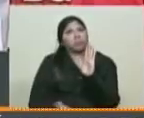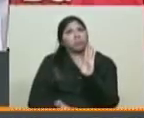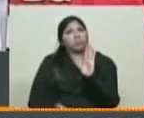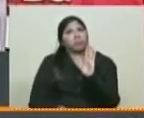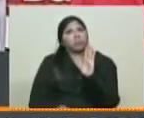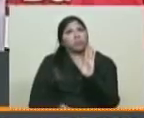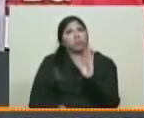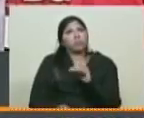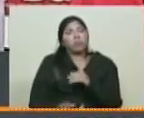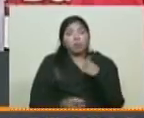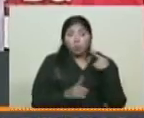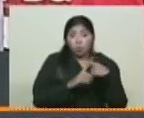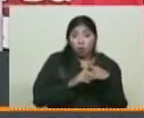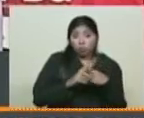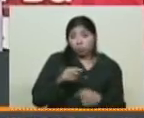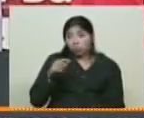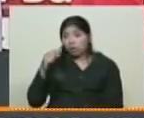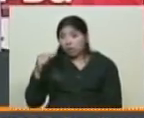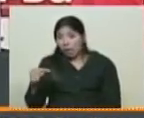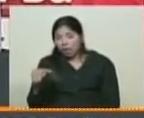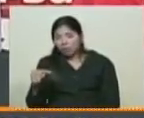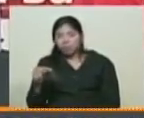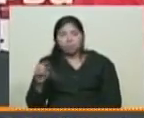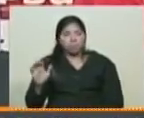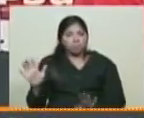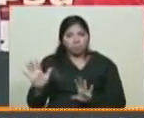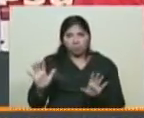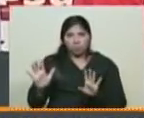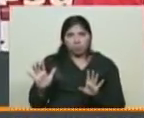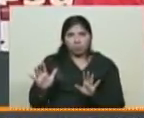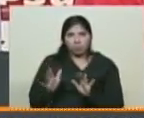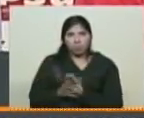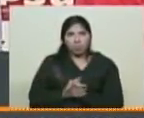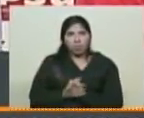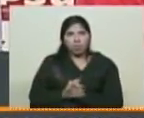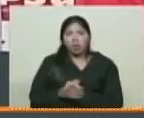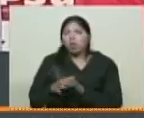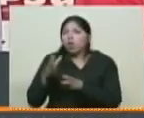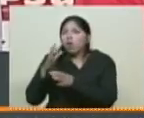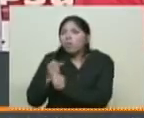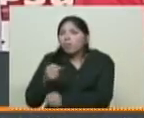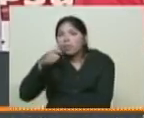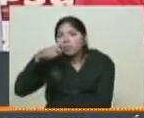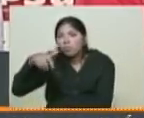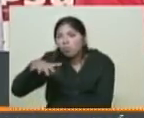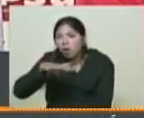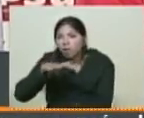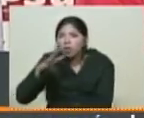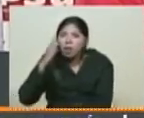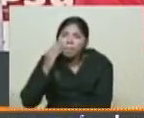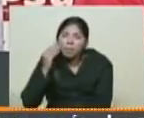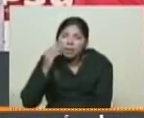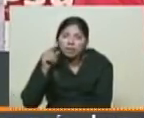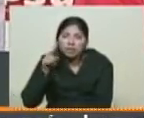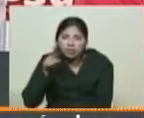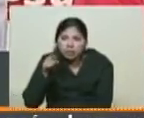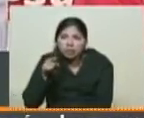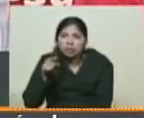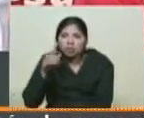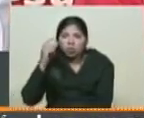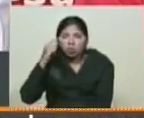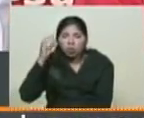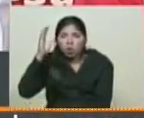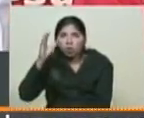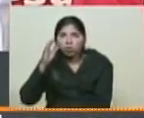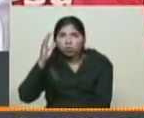malas, creyendo siempre en el pueblo, creyendo siempre en su sabiduría, en su conciencia, nosotros también